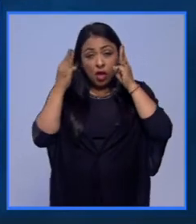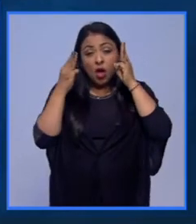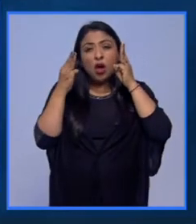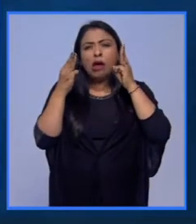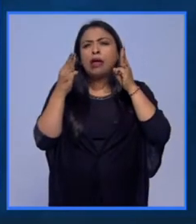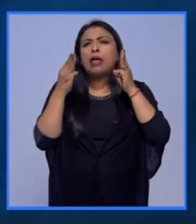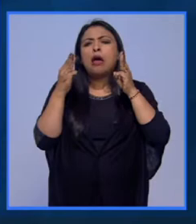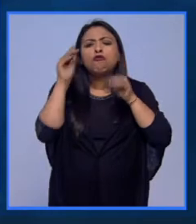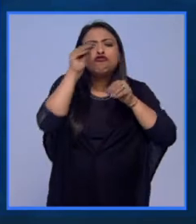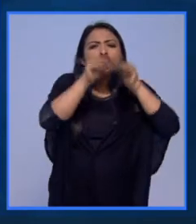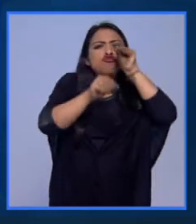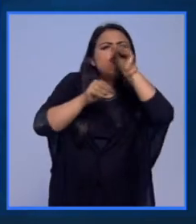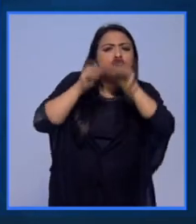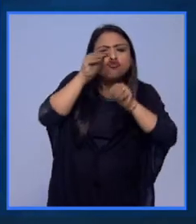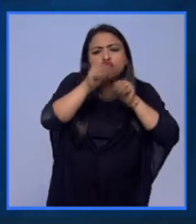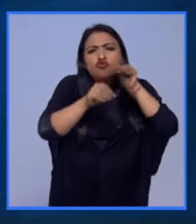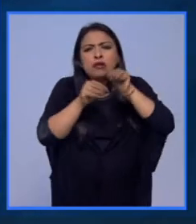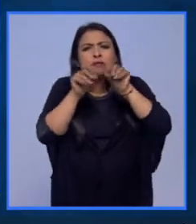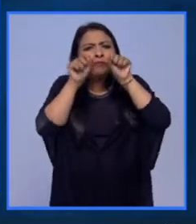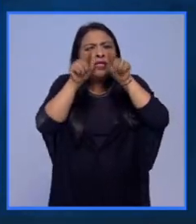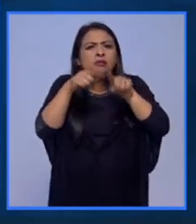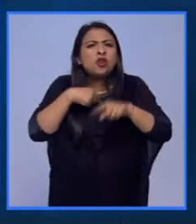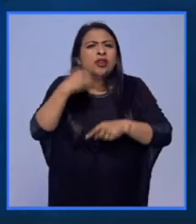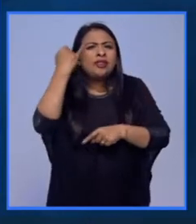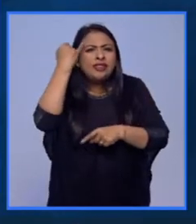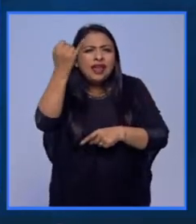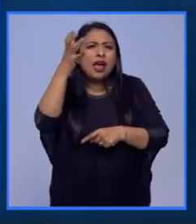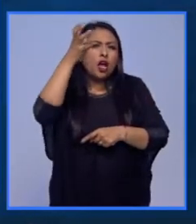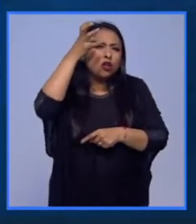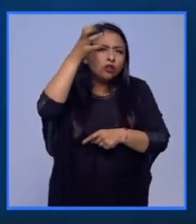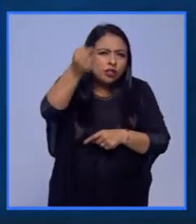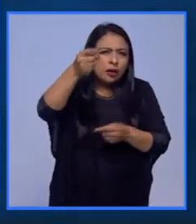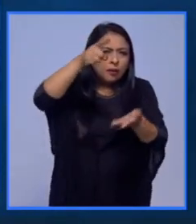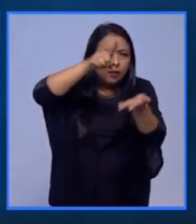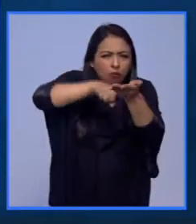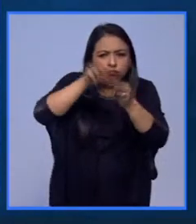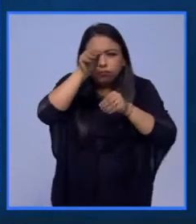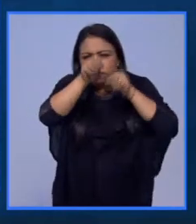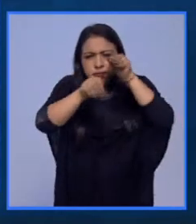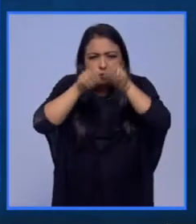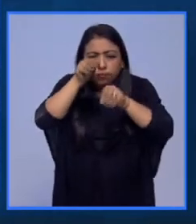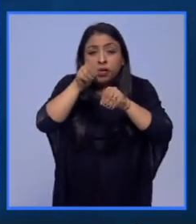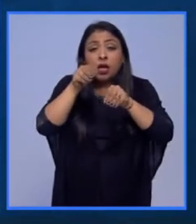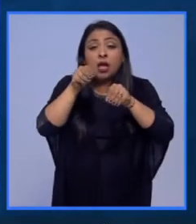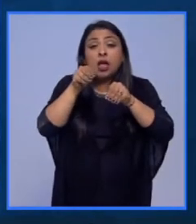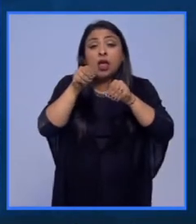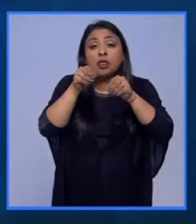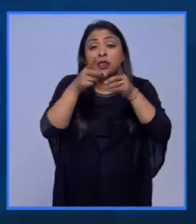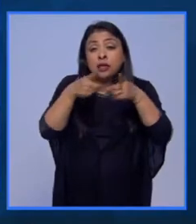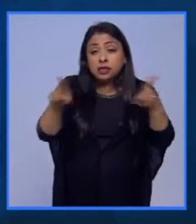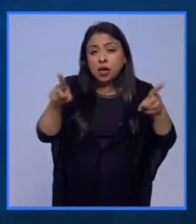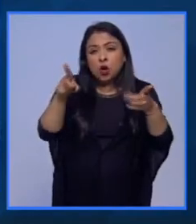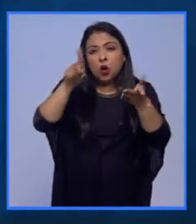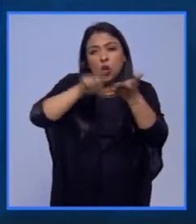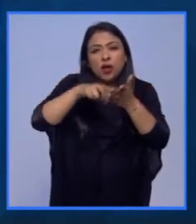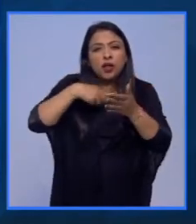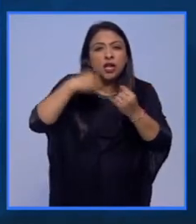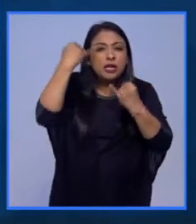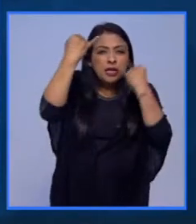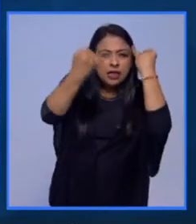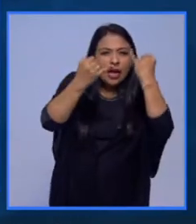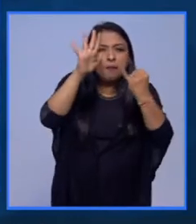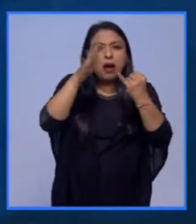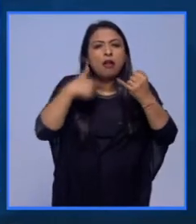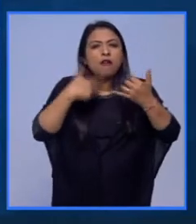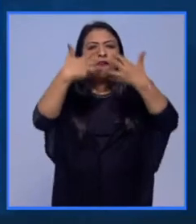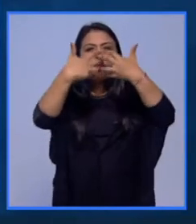desde el diseño mismo de la idea y los conceptos, el desarrollo de las ideas, la